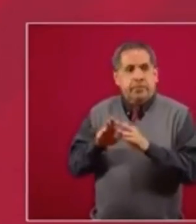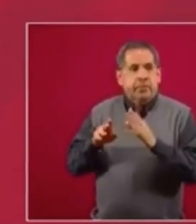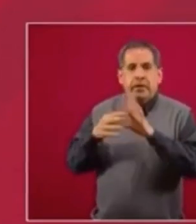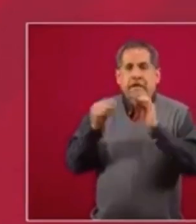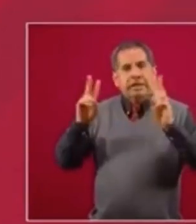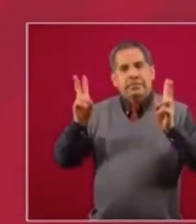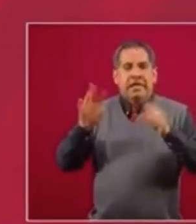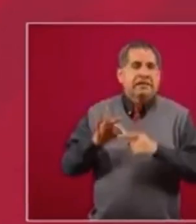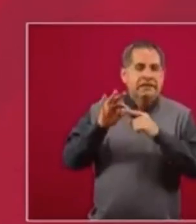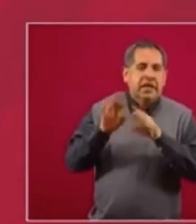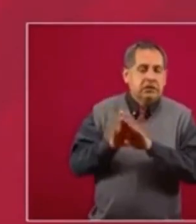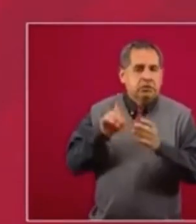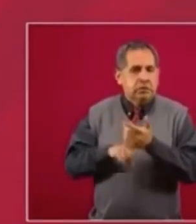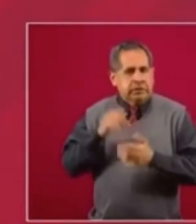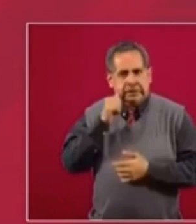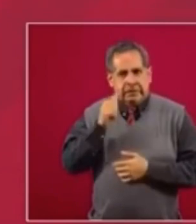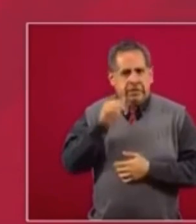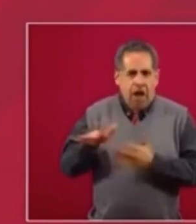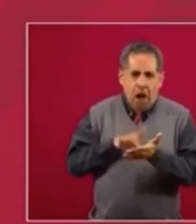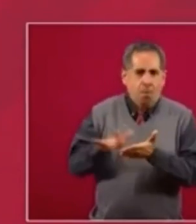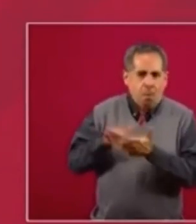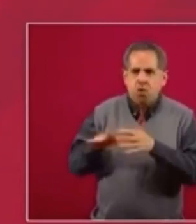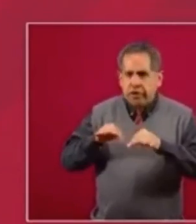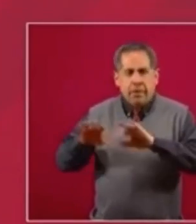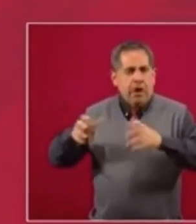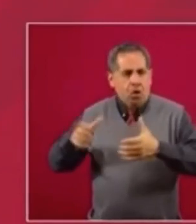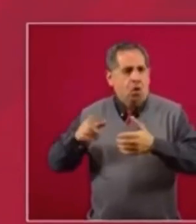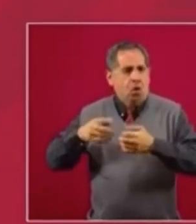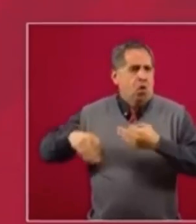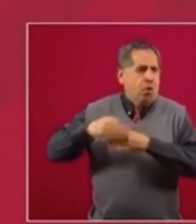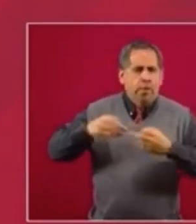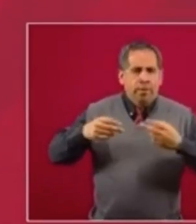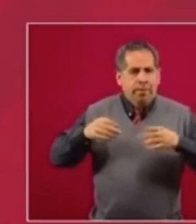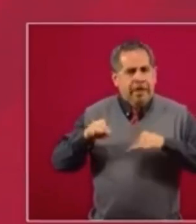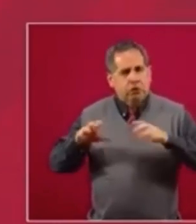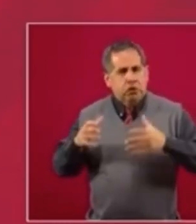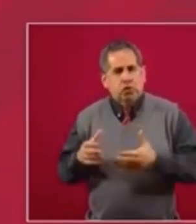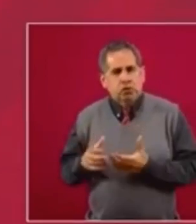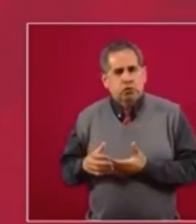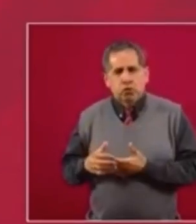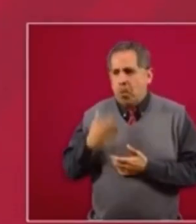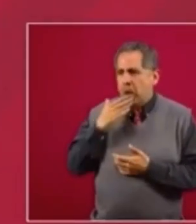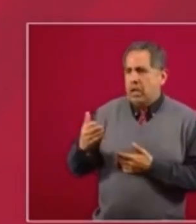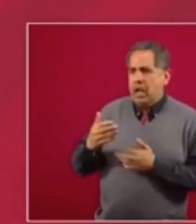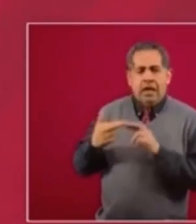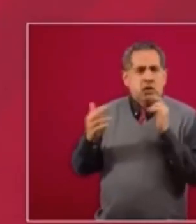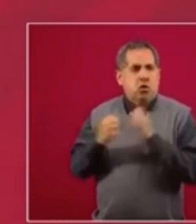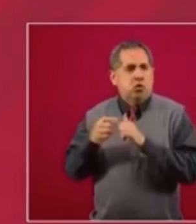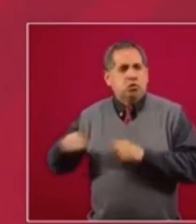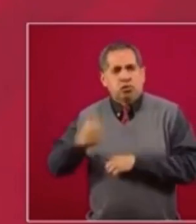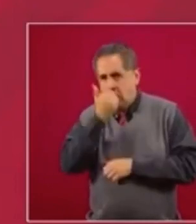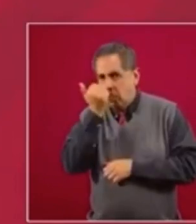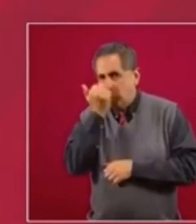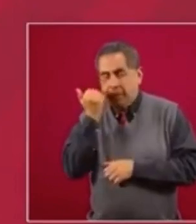asignaturas específicas, pero siempre en apoyo al trabajo de los docentes que tendrán relaciones directas con sus